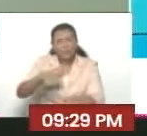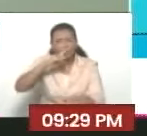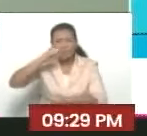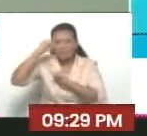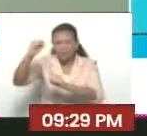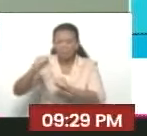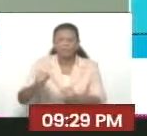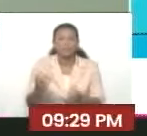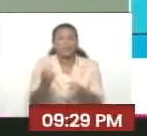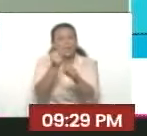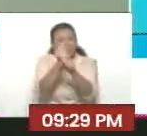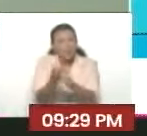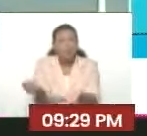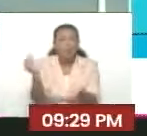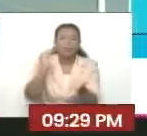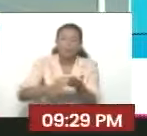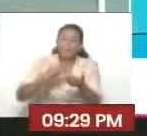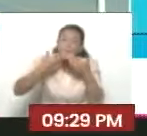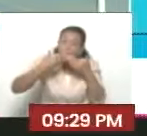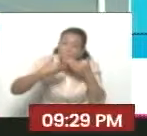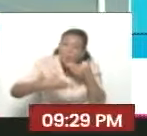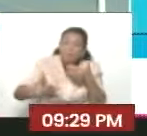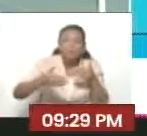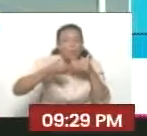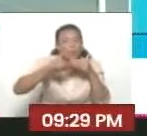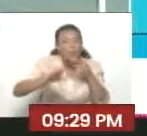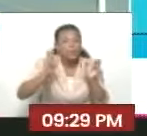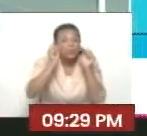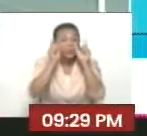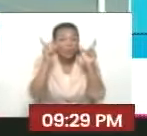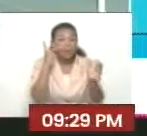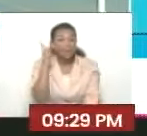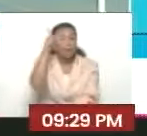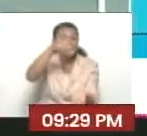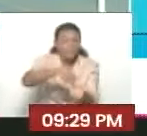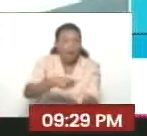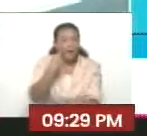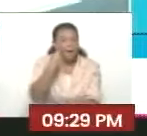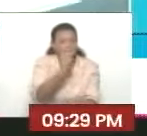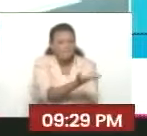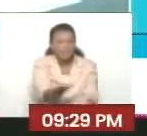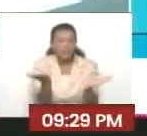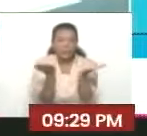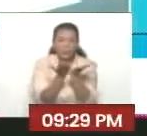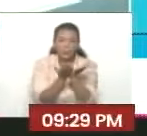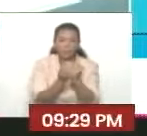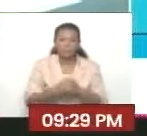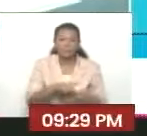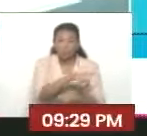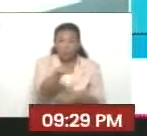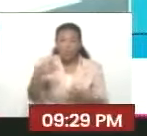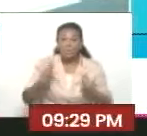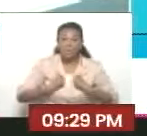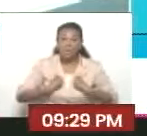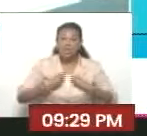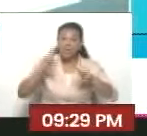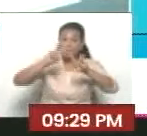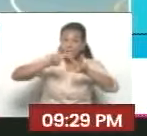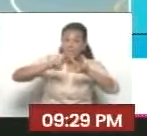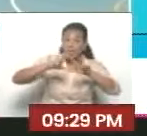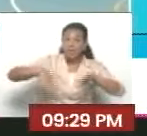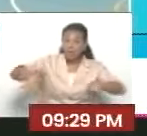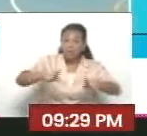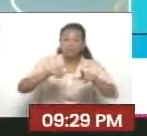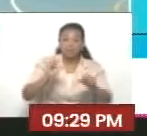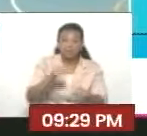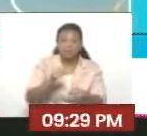lo esperamos pronto, presidente. Bueno, pronto nos vamos de sorpresa a La Vega, Miriam. Ustedes son viviendo venezolanos, un urbanismo.